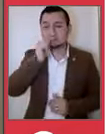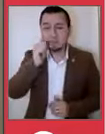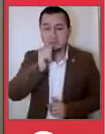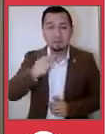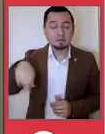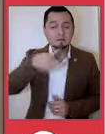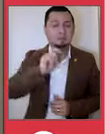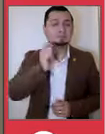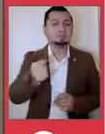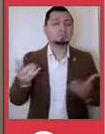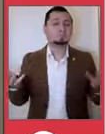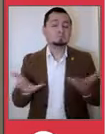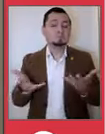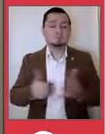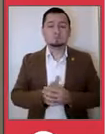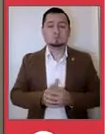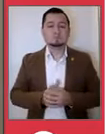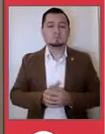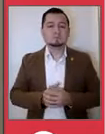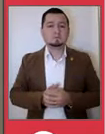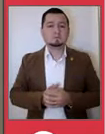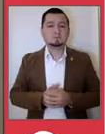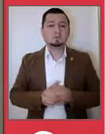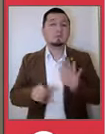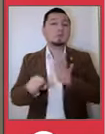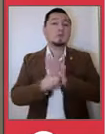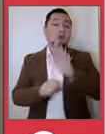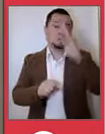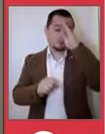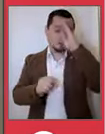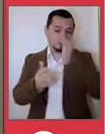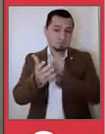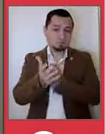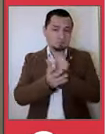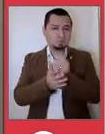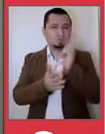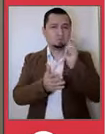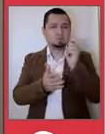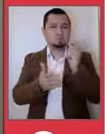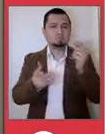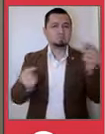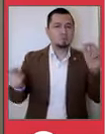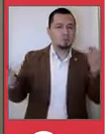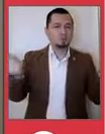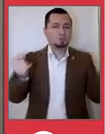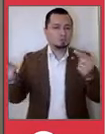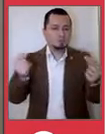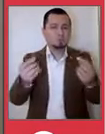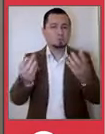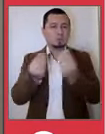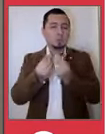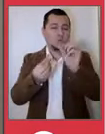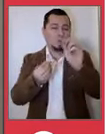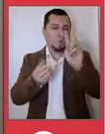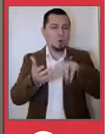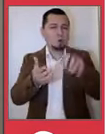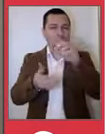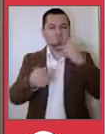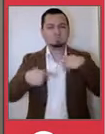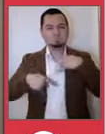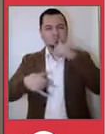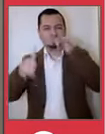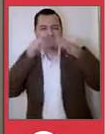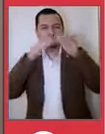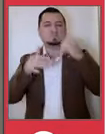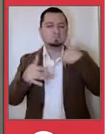sucede que cualquier definición que se tome genera polémica genera debate genera discusión pero estamos haciendo